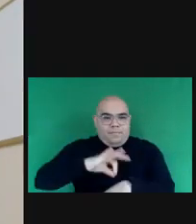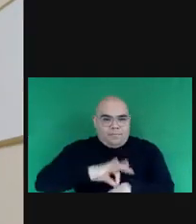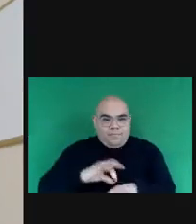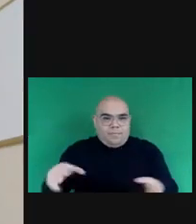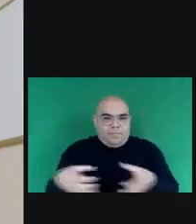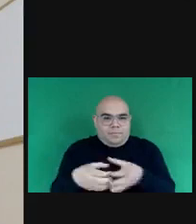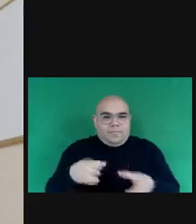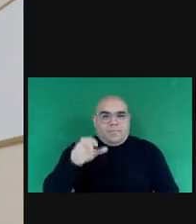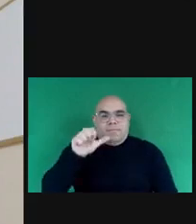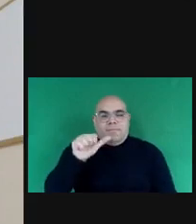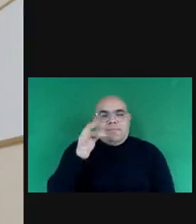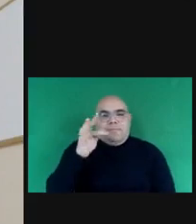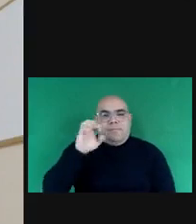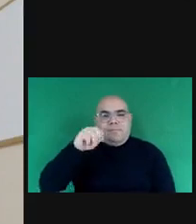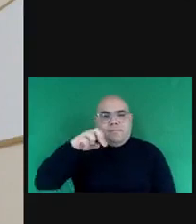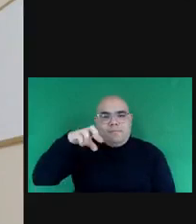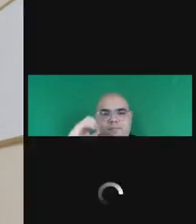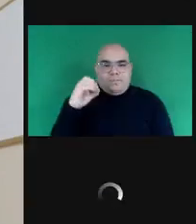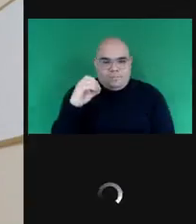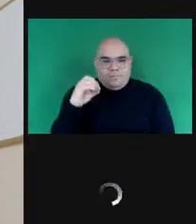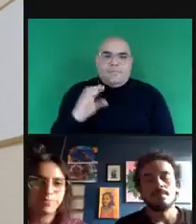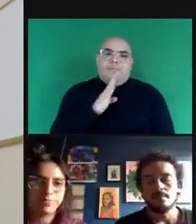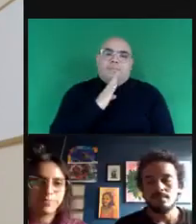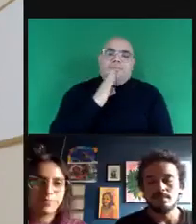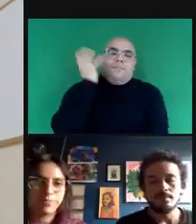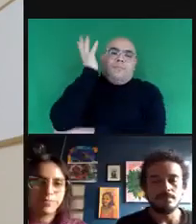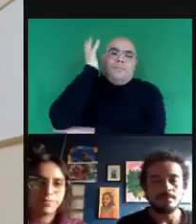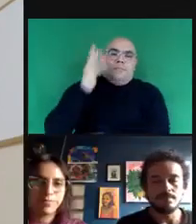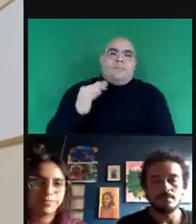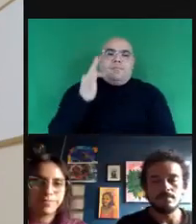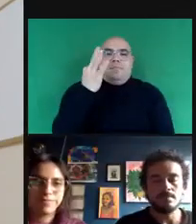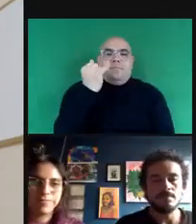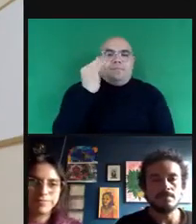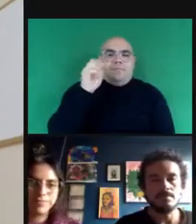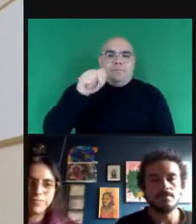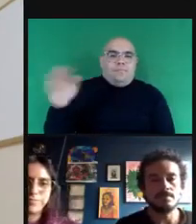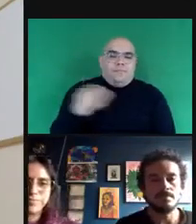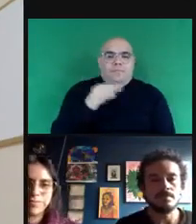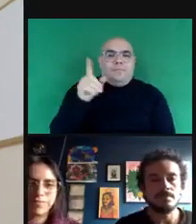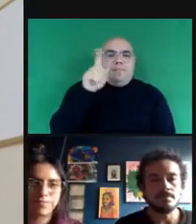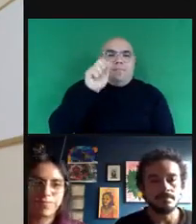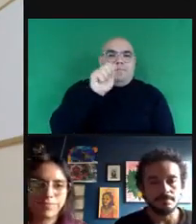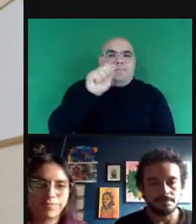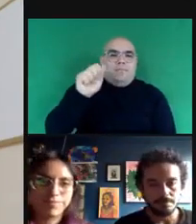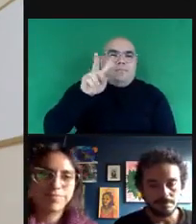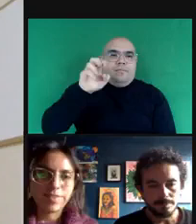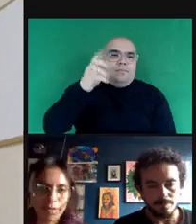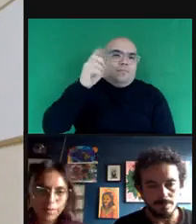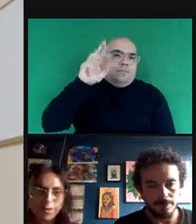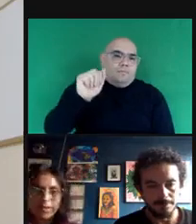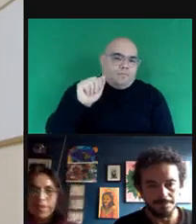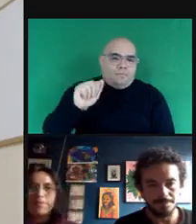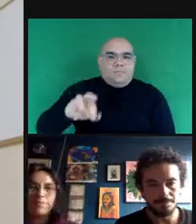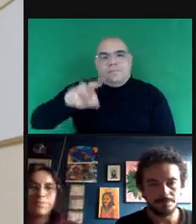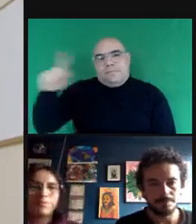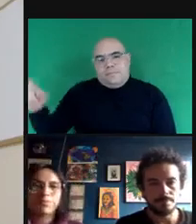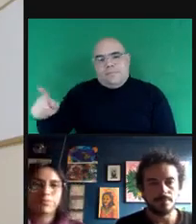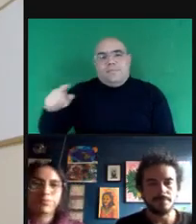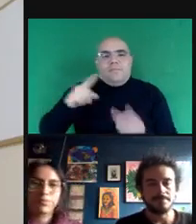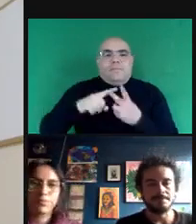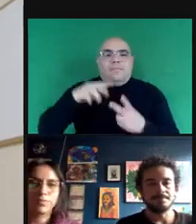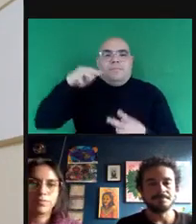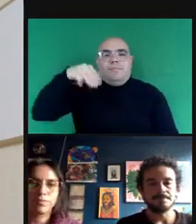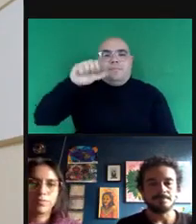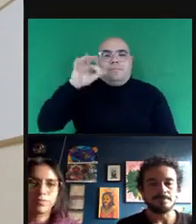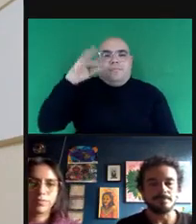Colectivo Atempo, que es representada por Tatiana Saavedra y Mateo Ayala. Ellos, desde la interacción y la